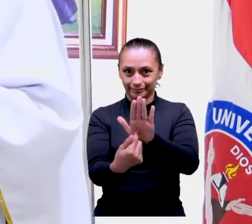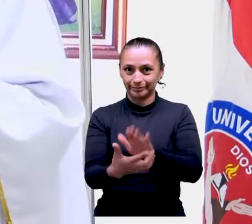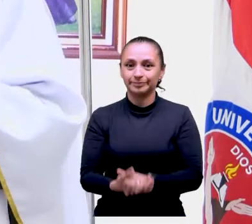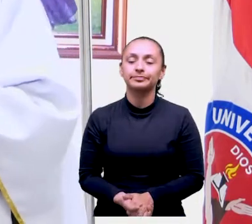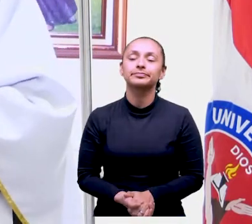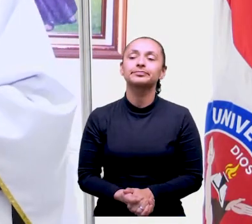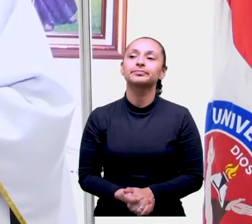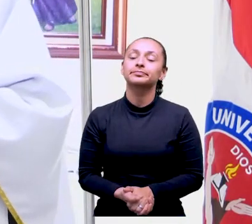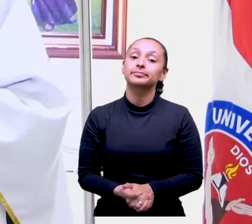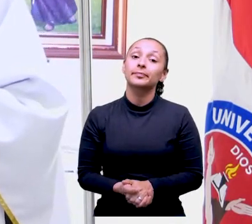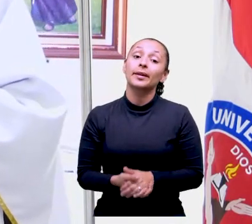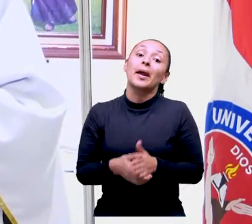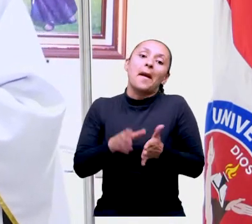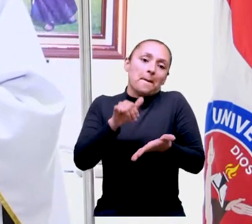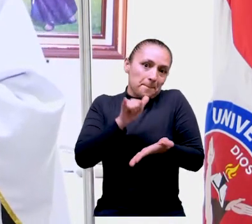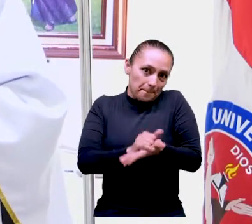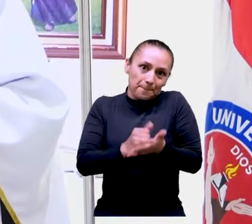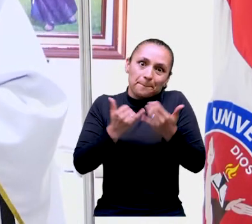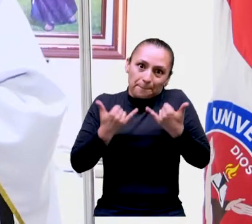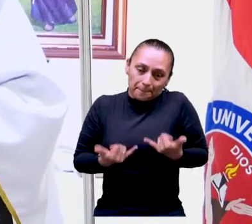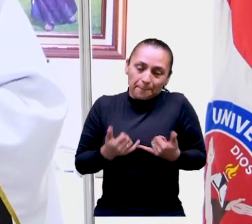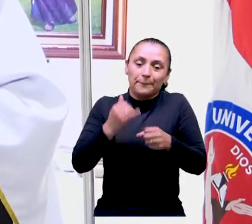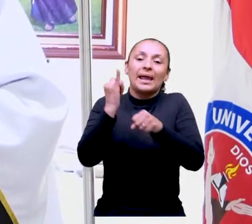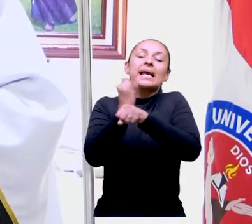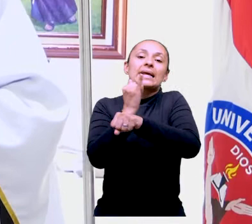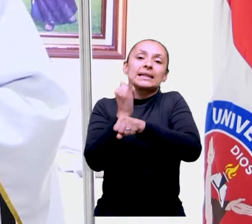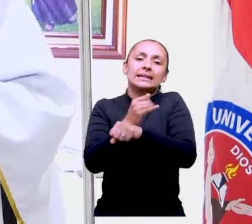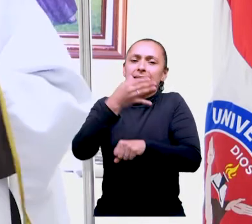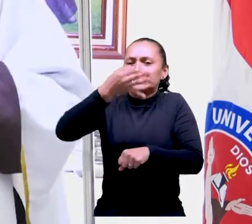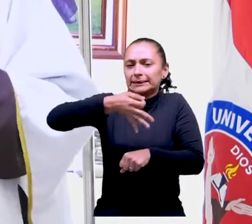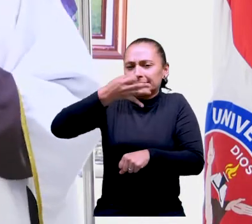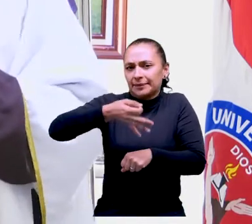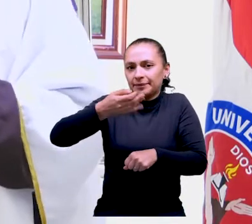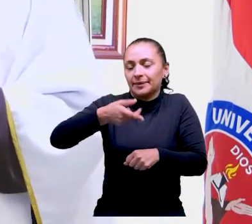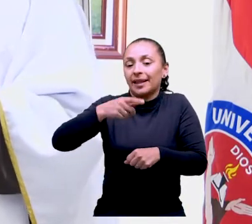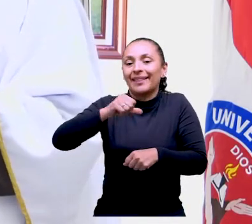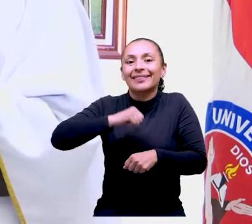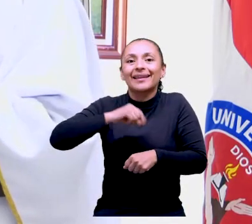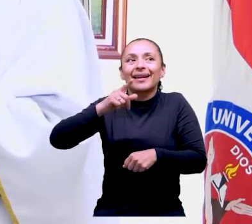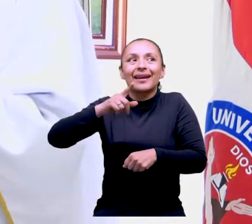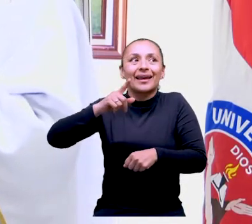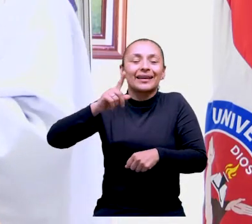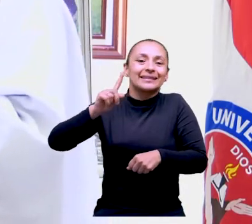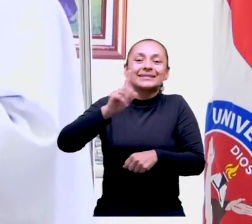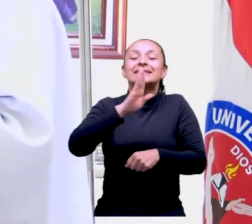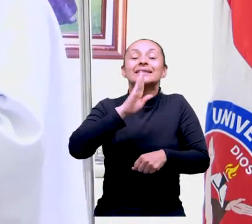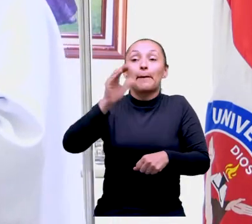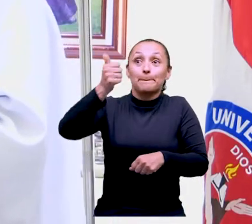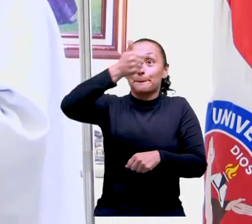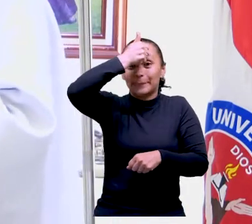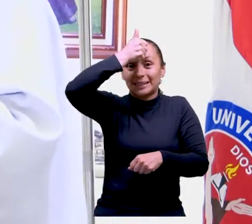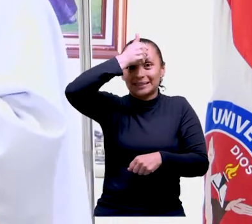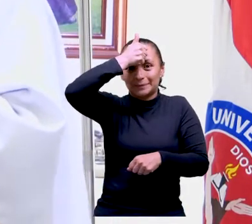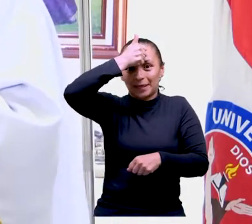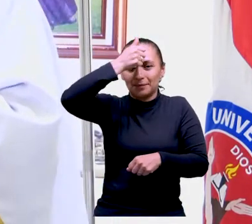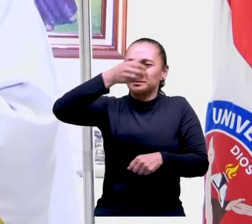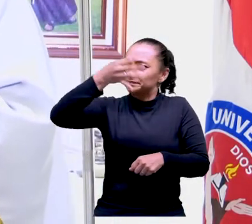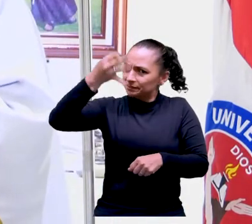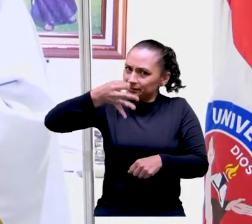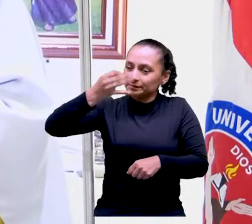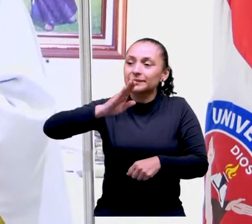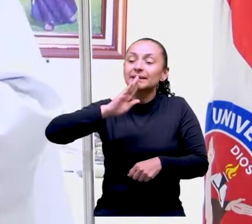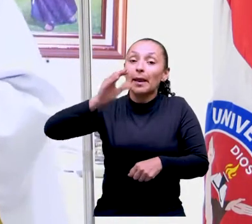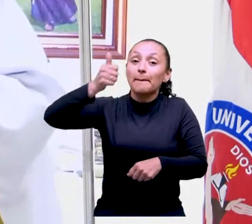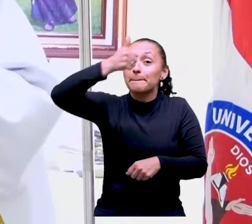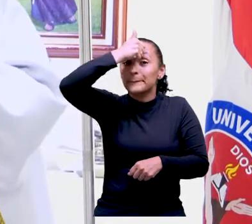hacer en el momento mis queridos hermanos por eso es que nuestra iglesia siempre ha tenido una cabeza